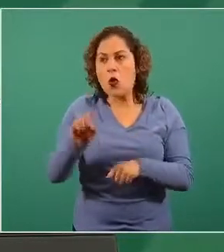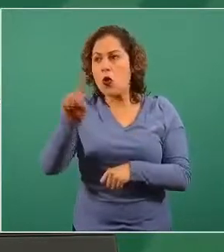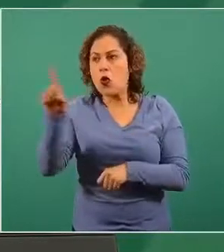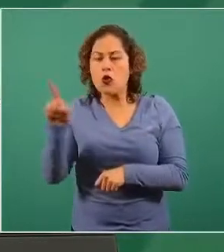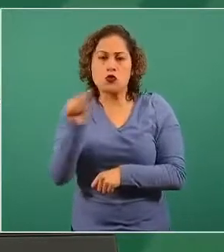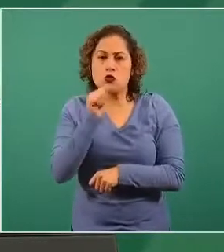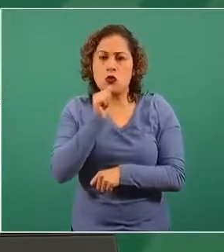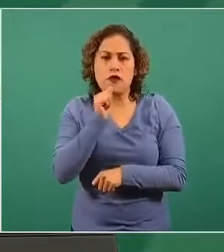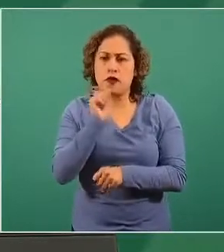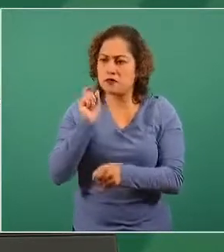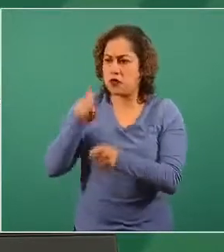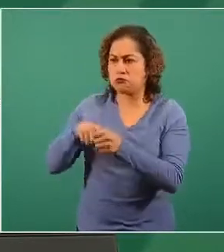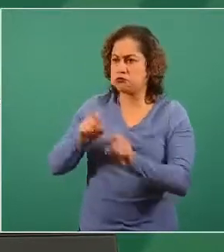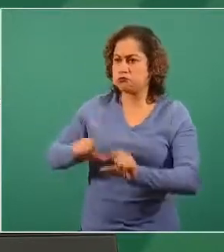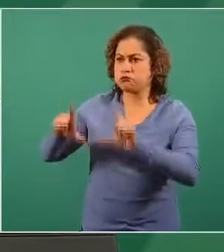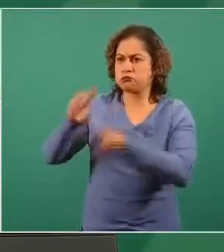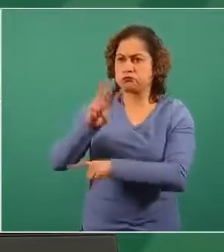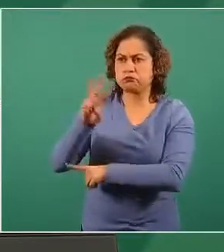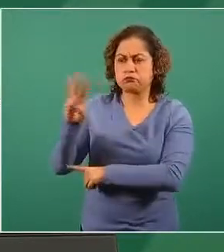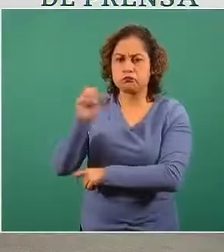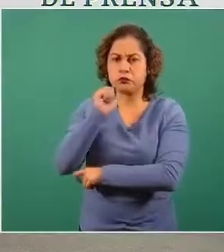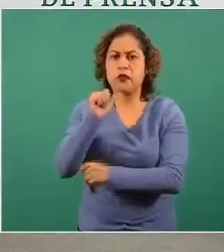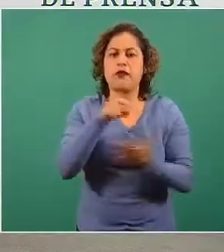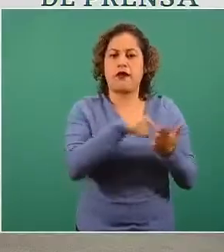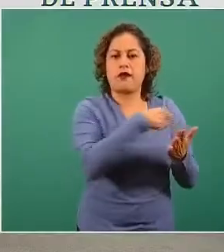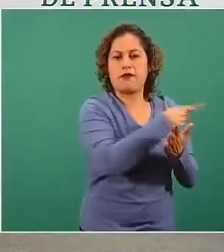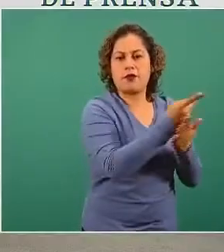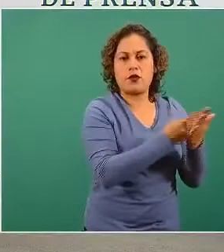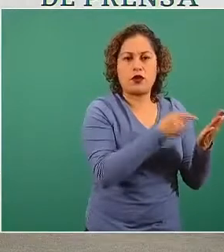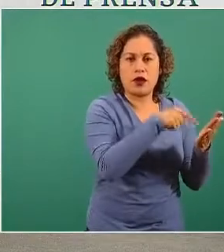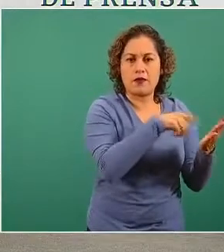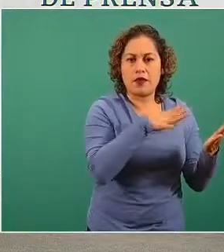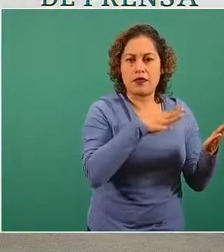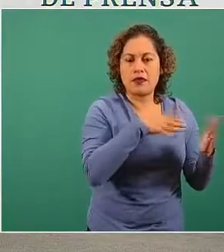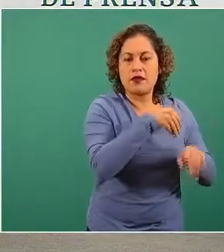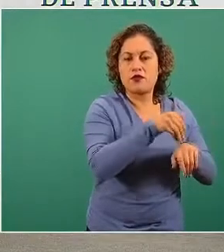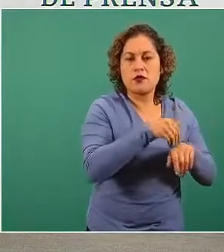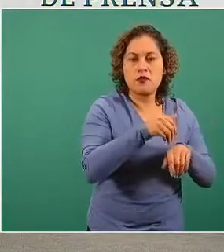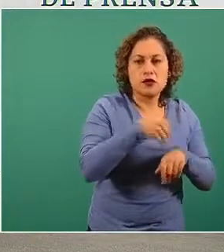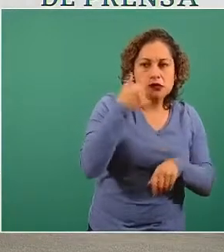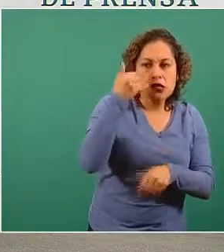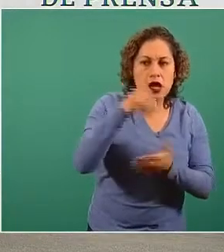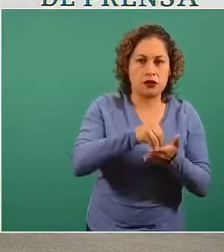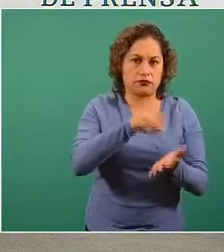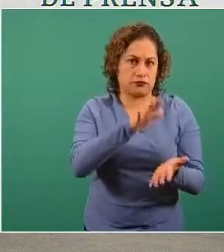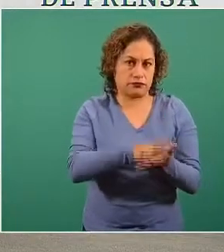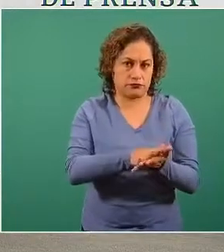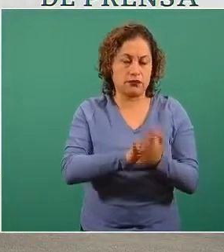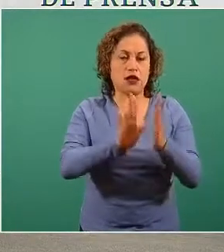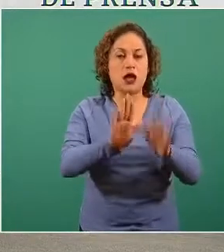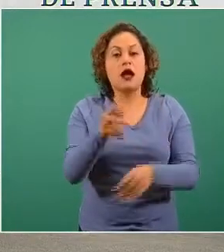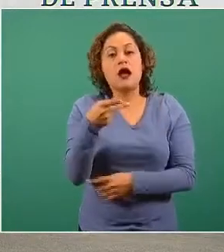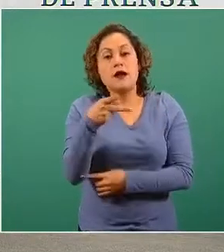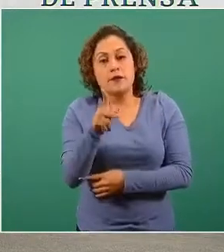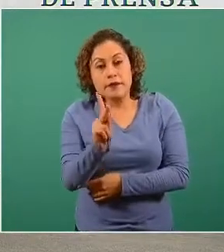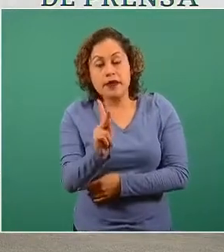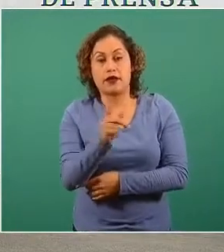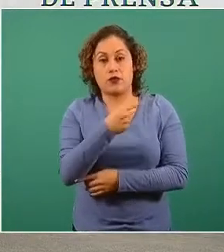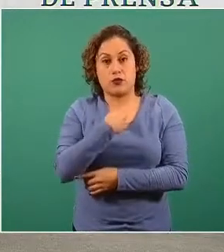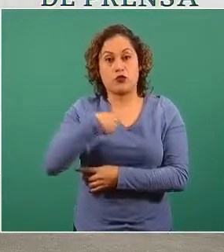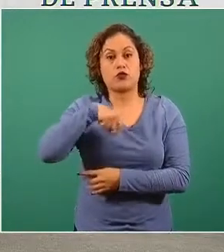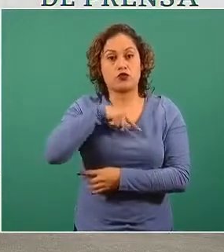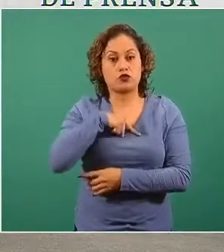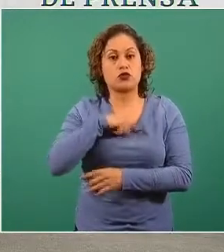una fecha y hora para su vacunación, pero hemos tomado la decisión de solamente dejar a las personas que sí